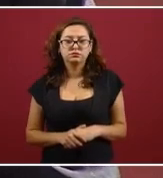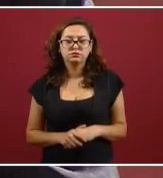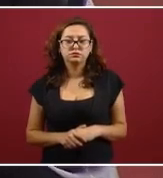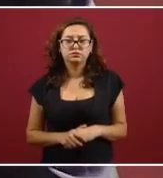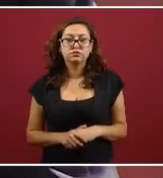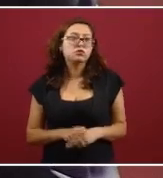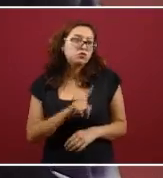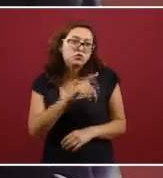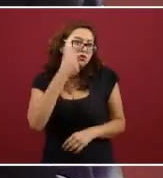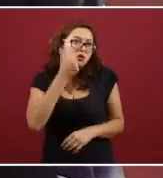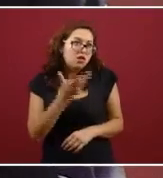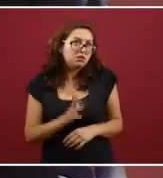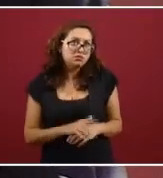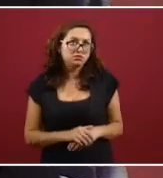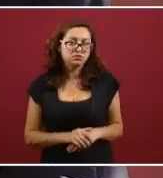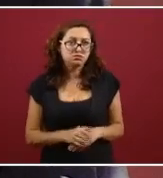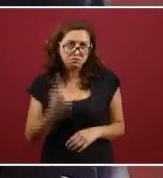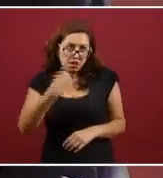Las que usted quiera que sean.